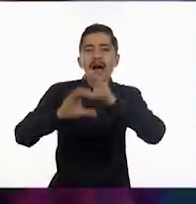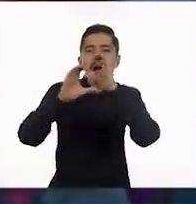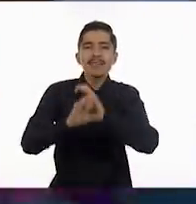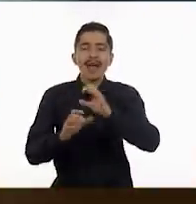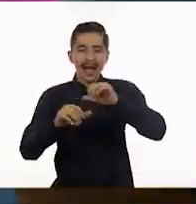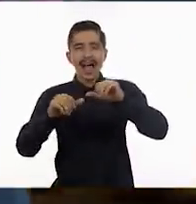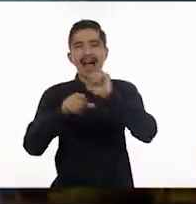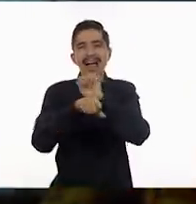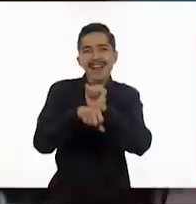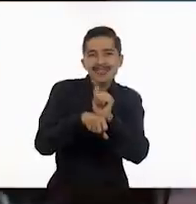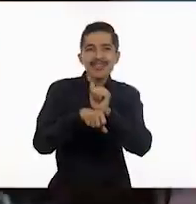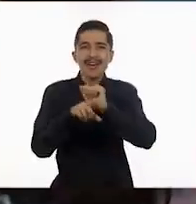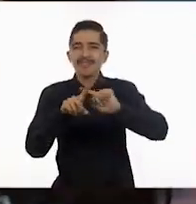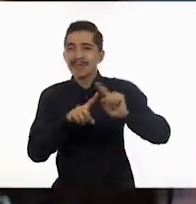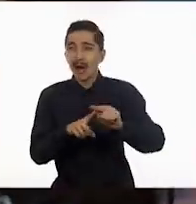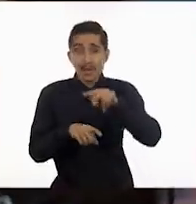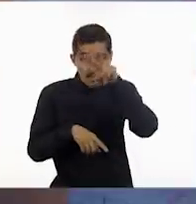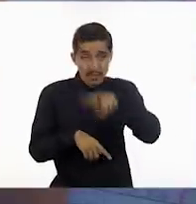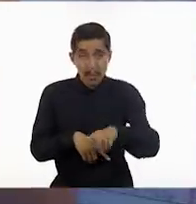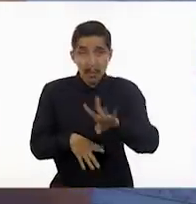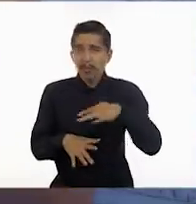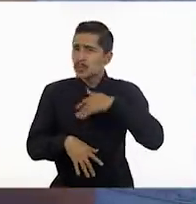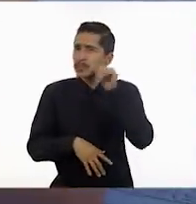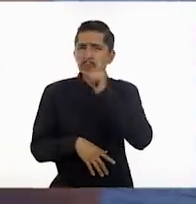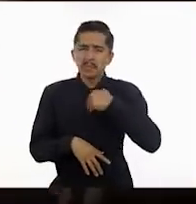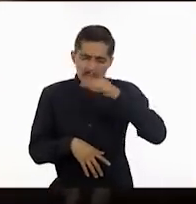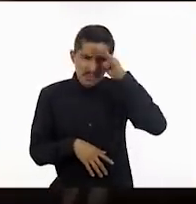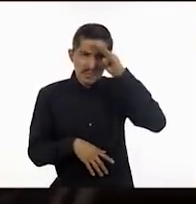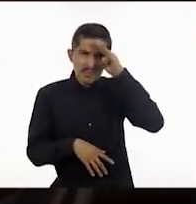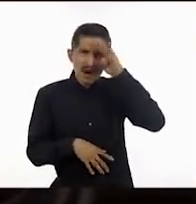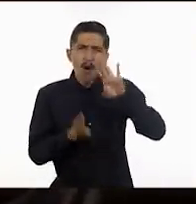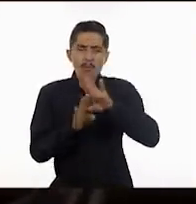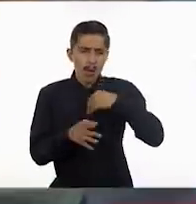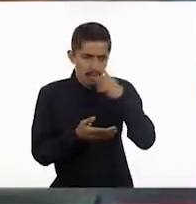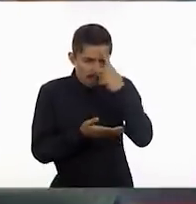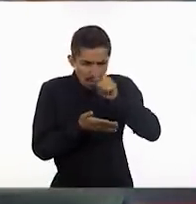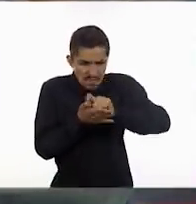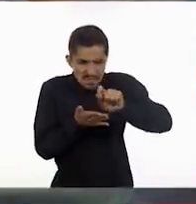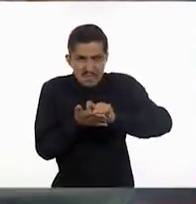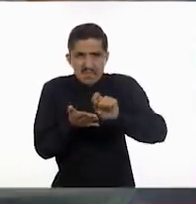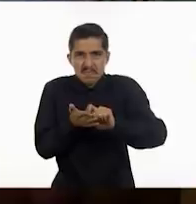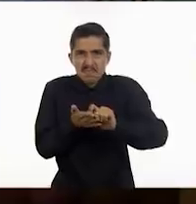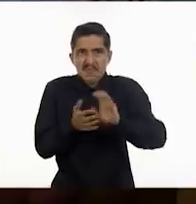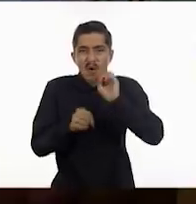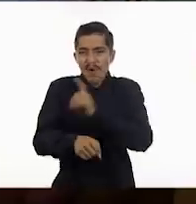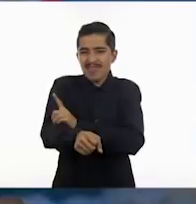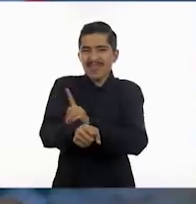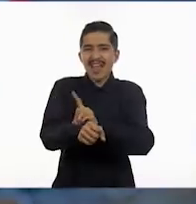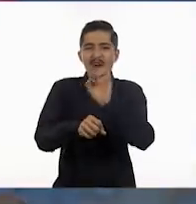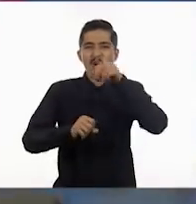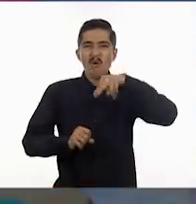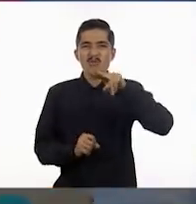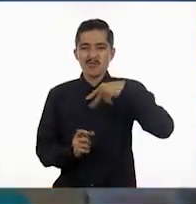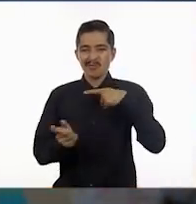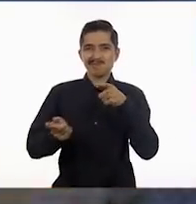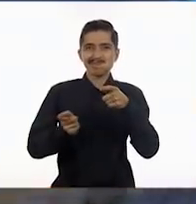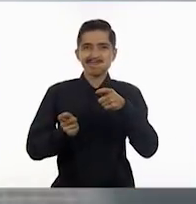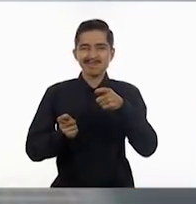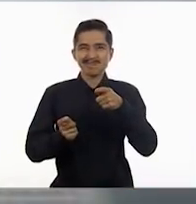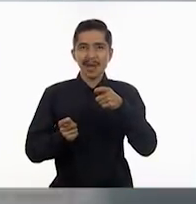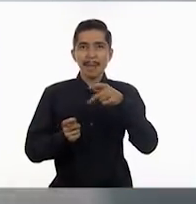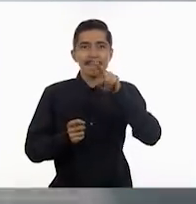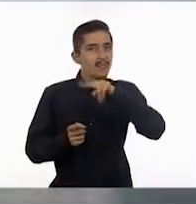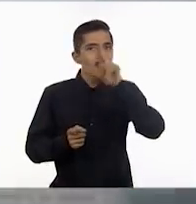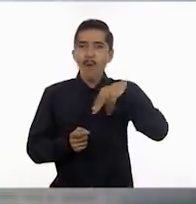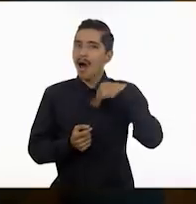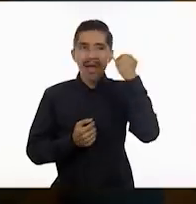actuar. La verdad, siempre pensé que me convertiría en escritora o hasta delegada de las Naciones Unidas. Y nunca me